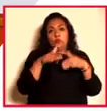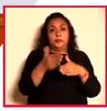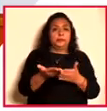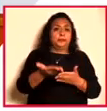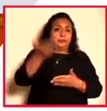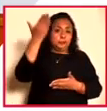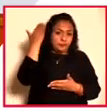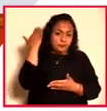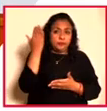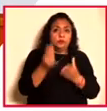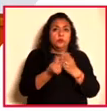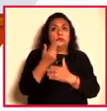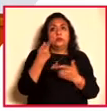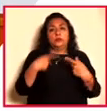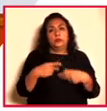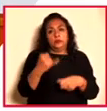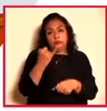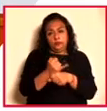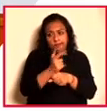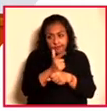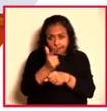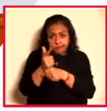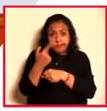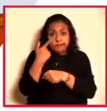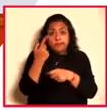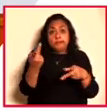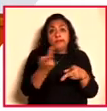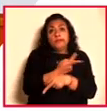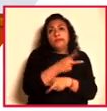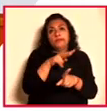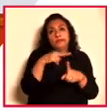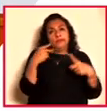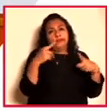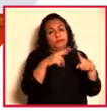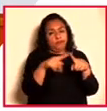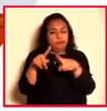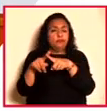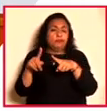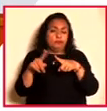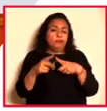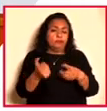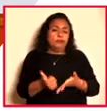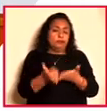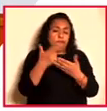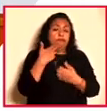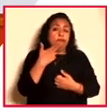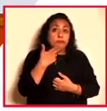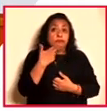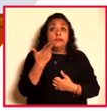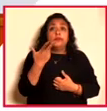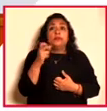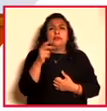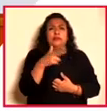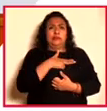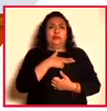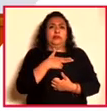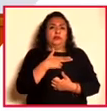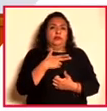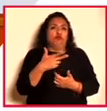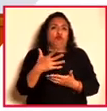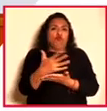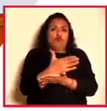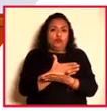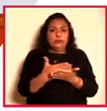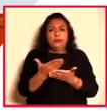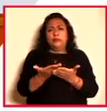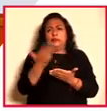nuevos personajes, ver los sucesos desde otros puntos de vista y sanar heridas históricas que tenemos desde hace